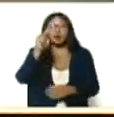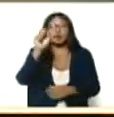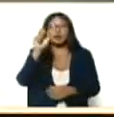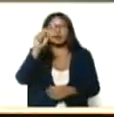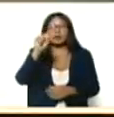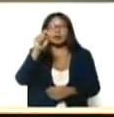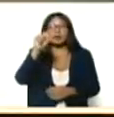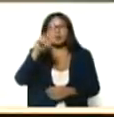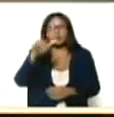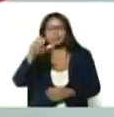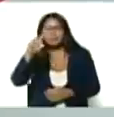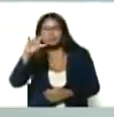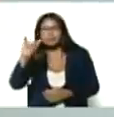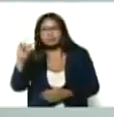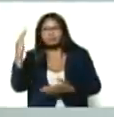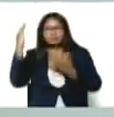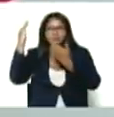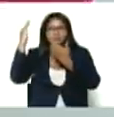presidente Kennedy.